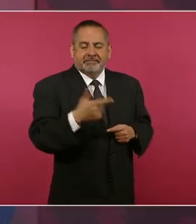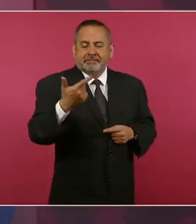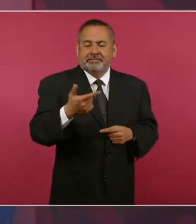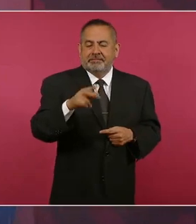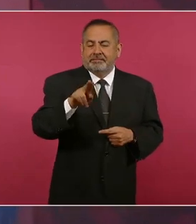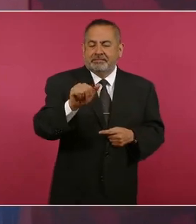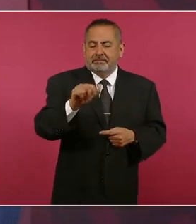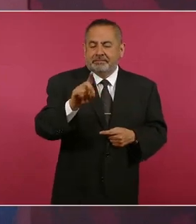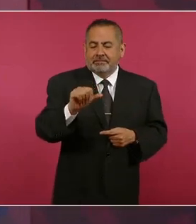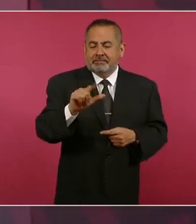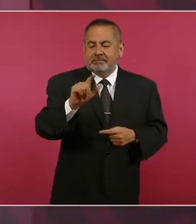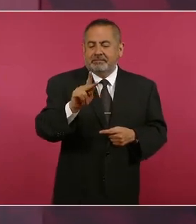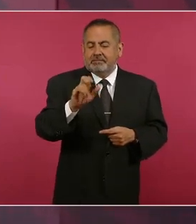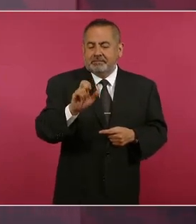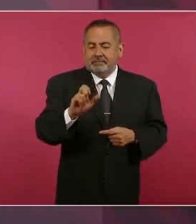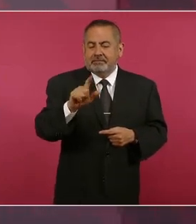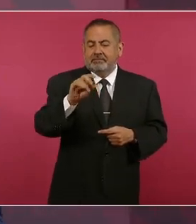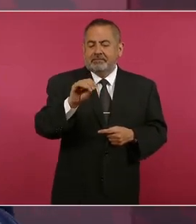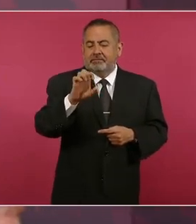Loaesa,